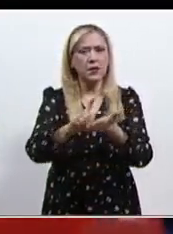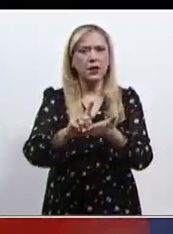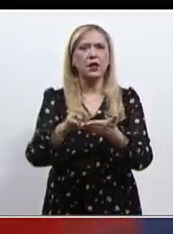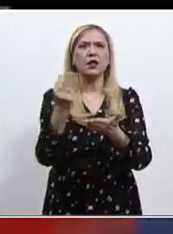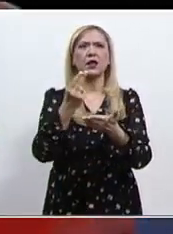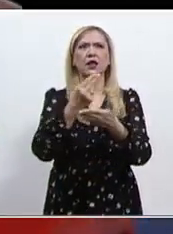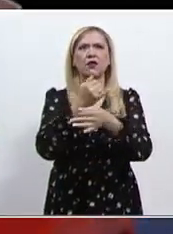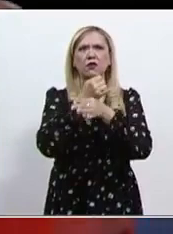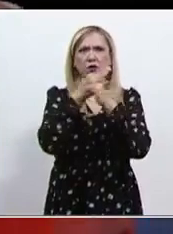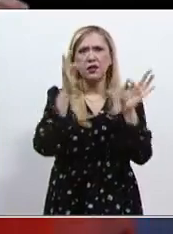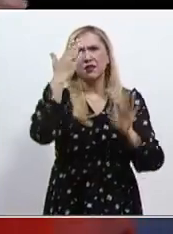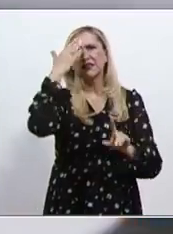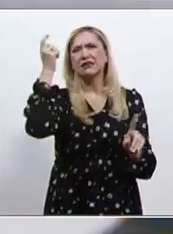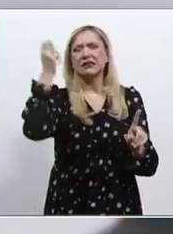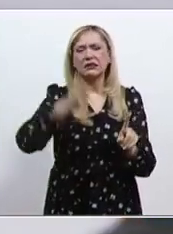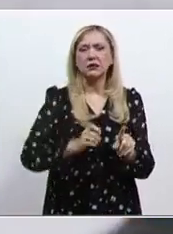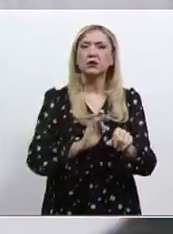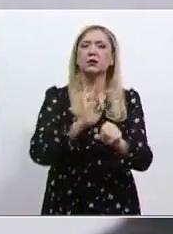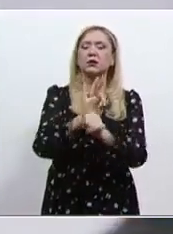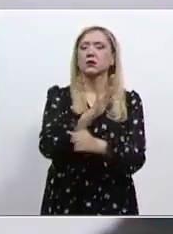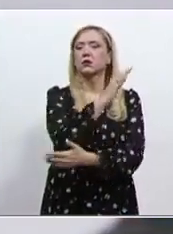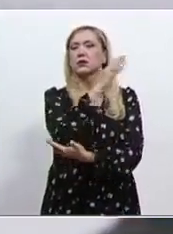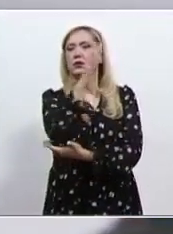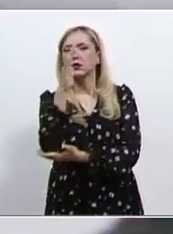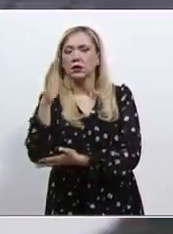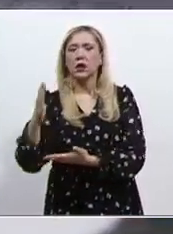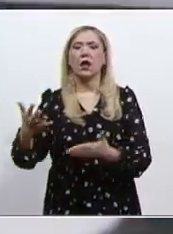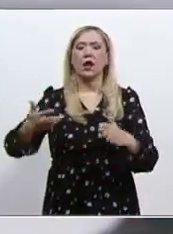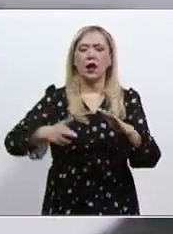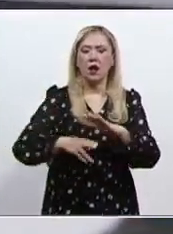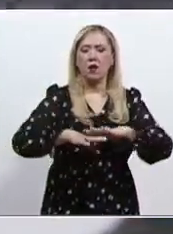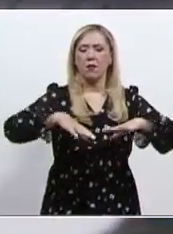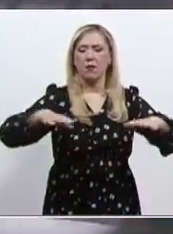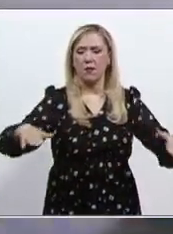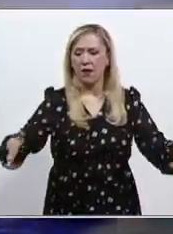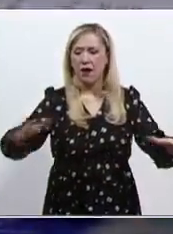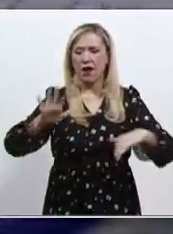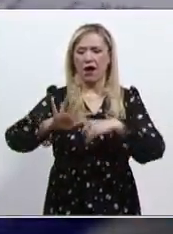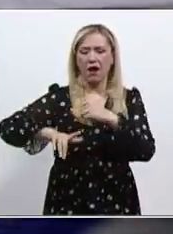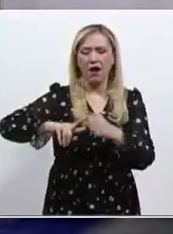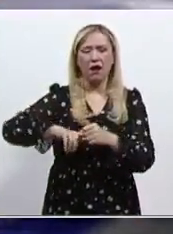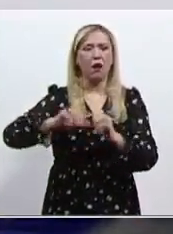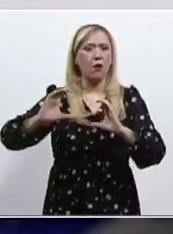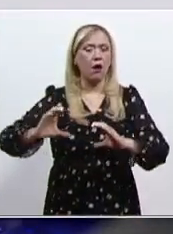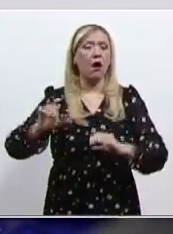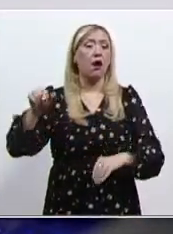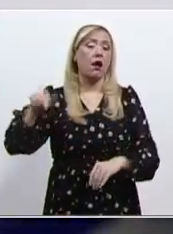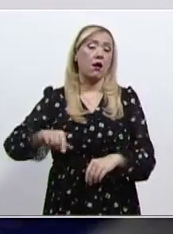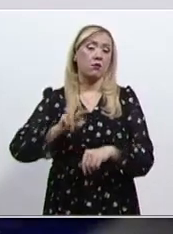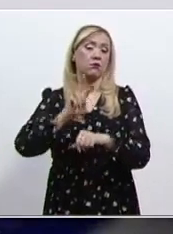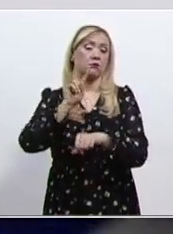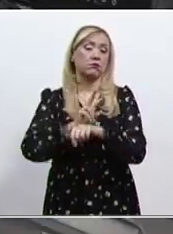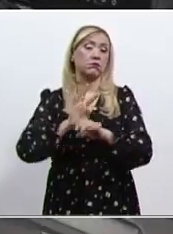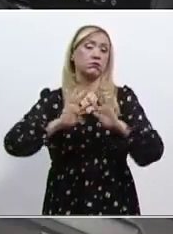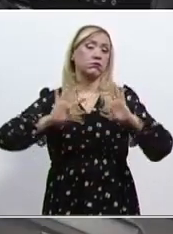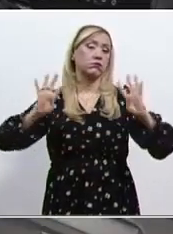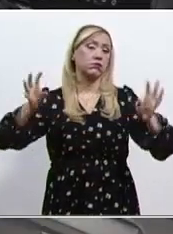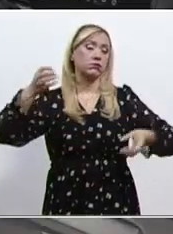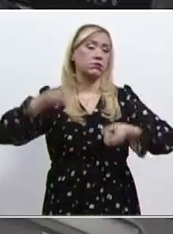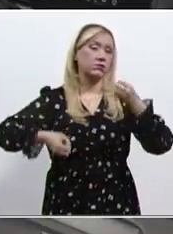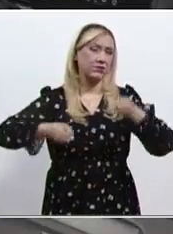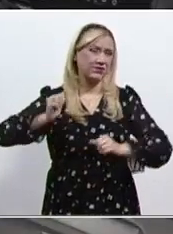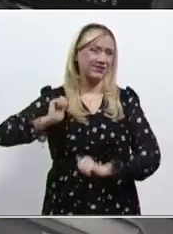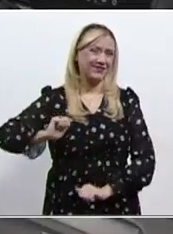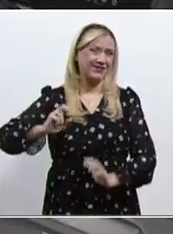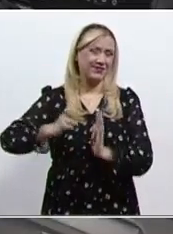información la protección al ambiente y la democracia ambiental el consejo de la judicatura debe digitalizar sin costo y poner a